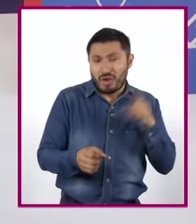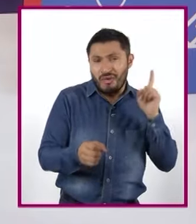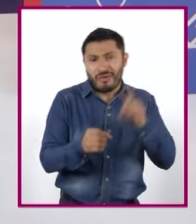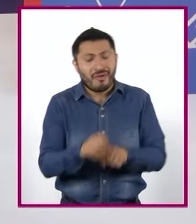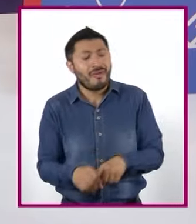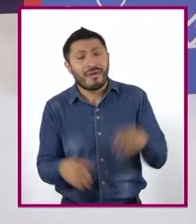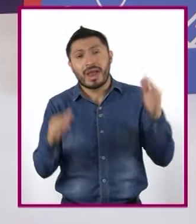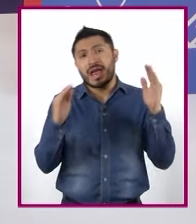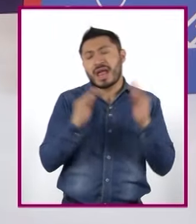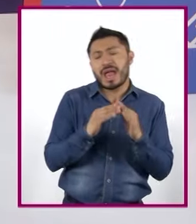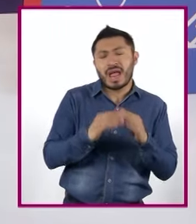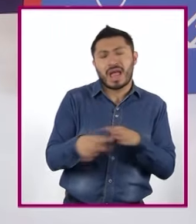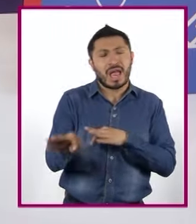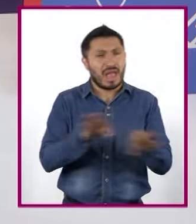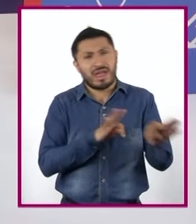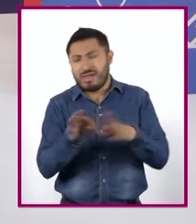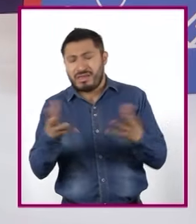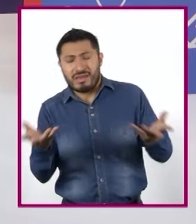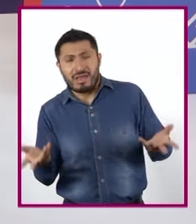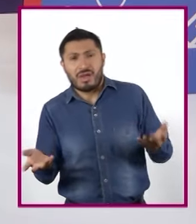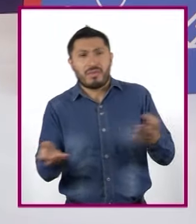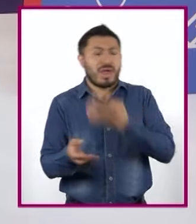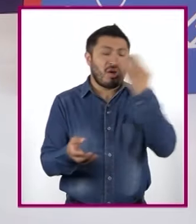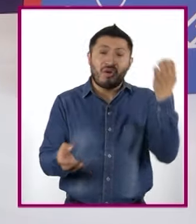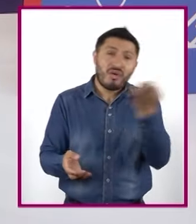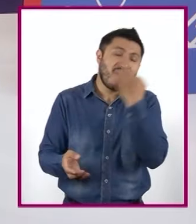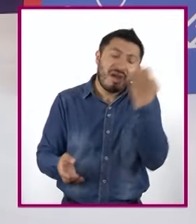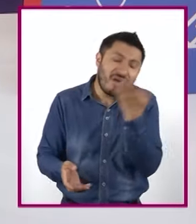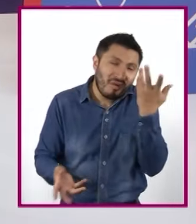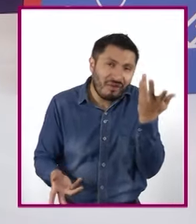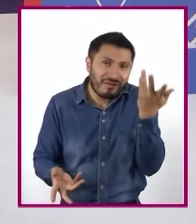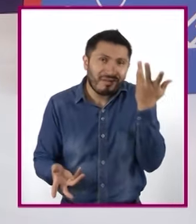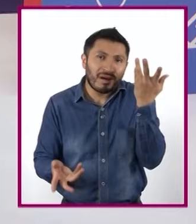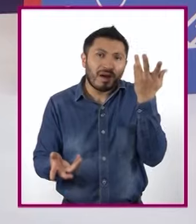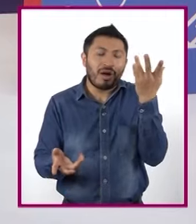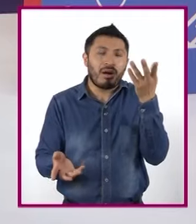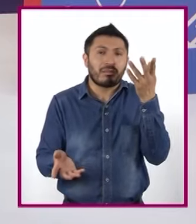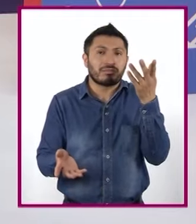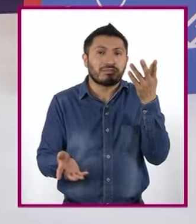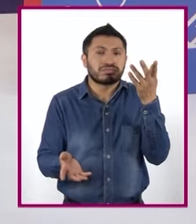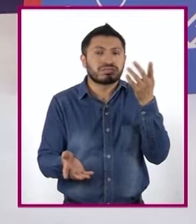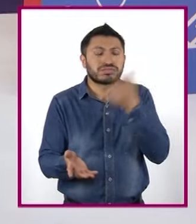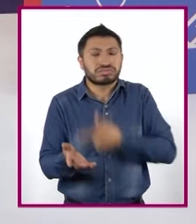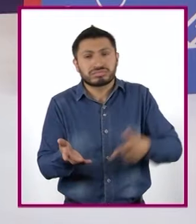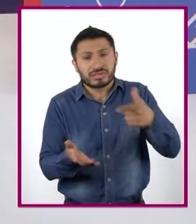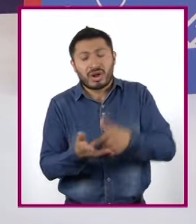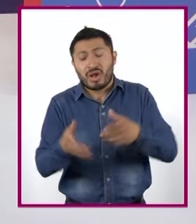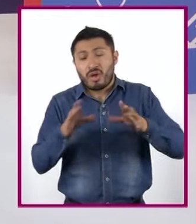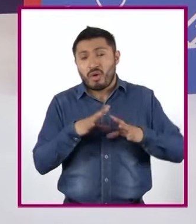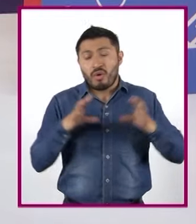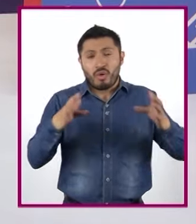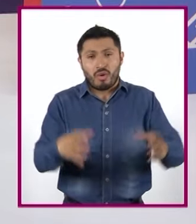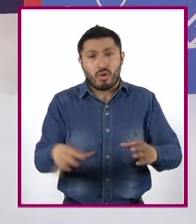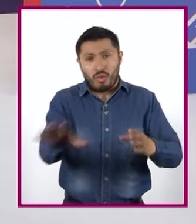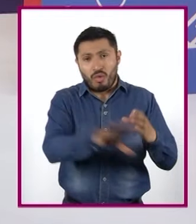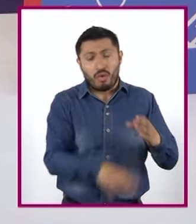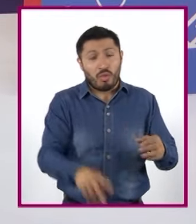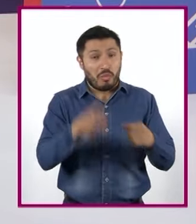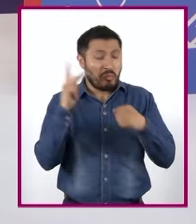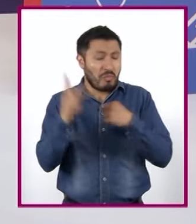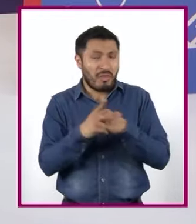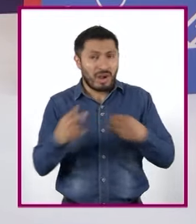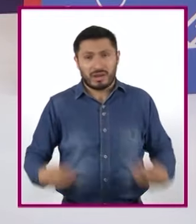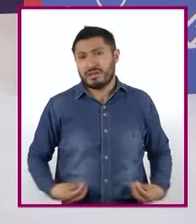hogar, en un lugar de trabajo, la escuela donde estudiamos o la región o el país donde vivimos.